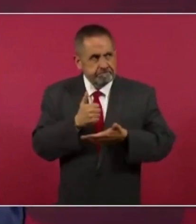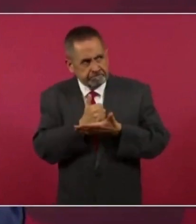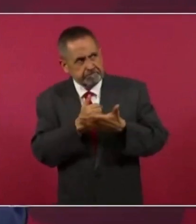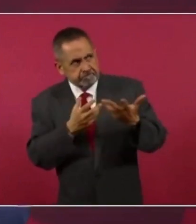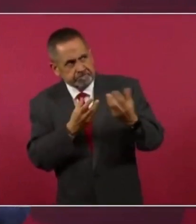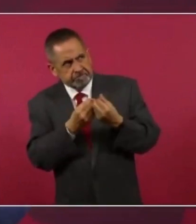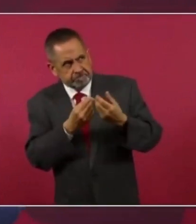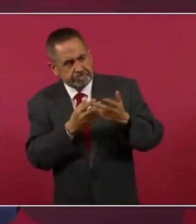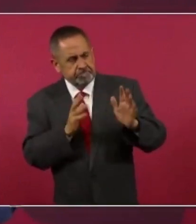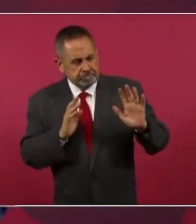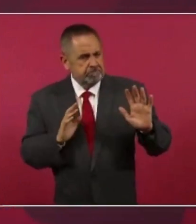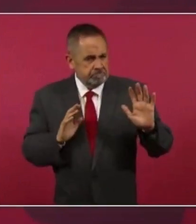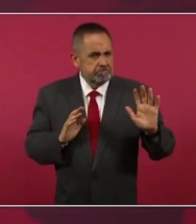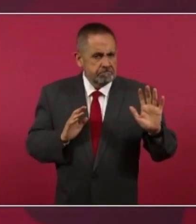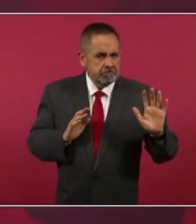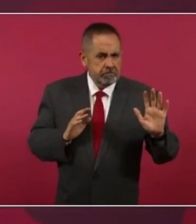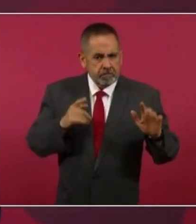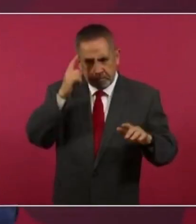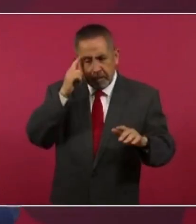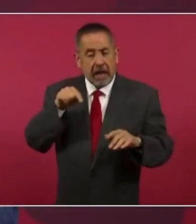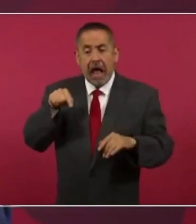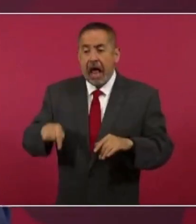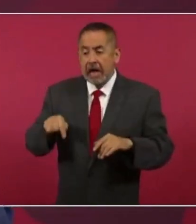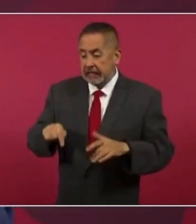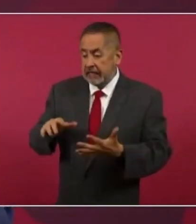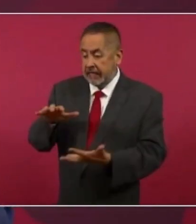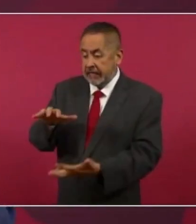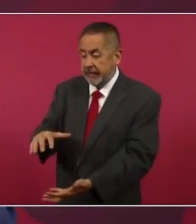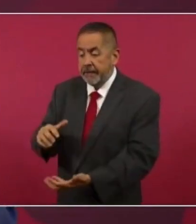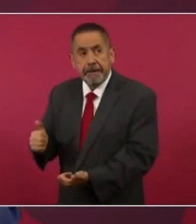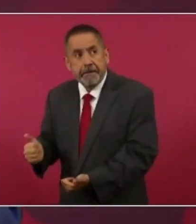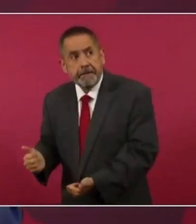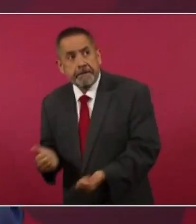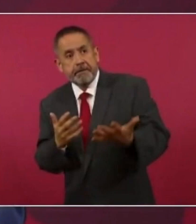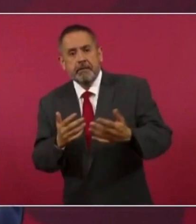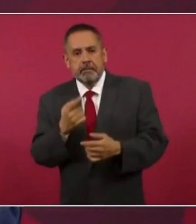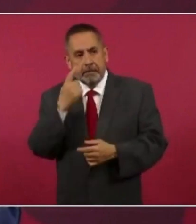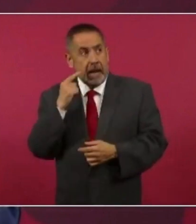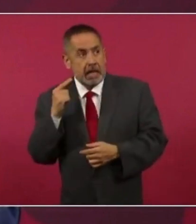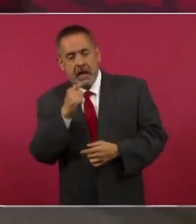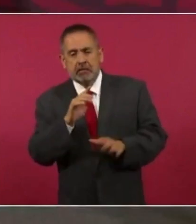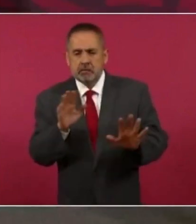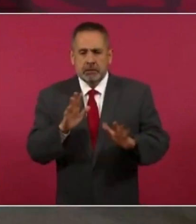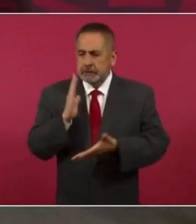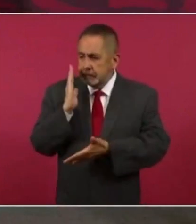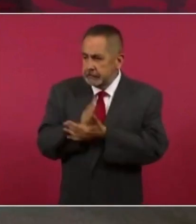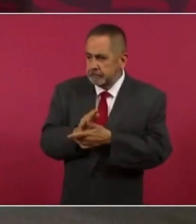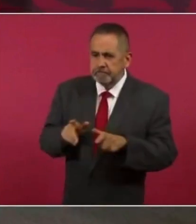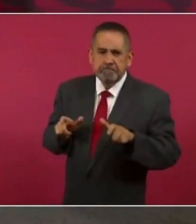para que no haya tráfico de droga.